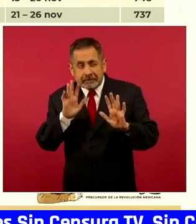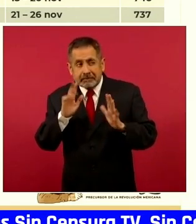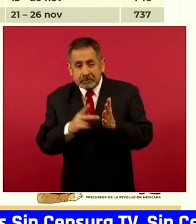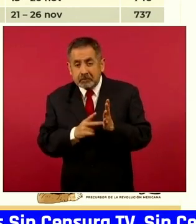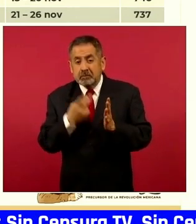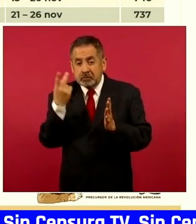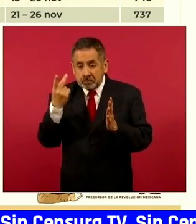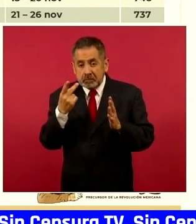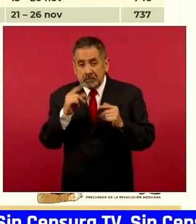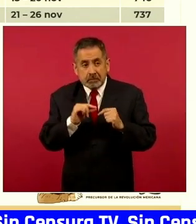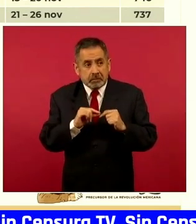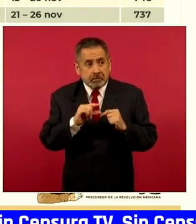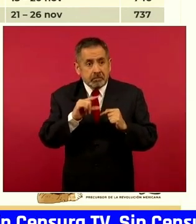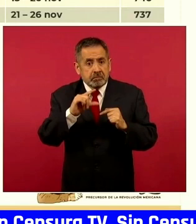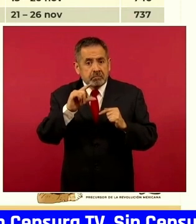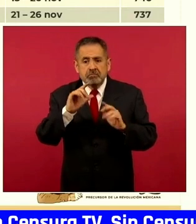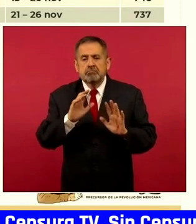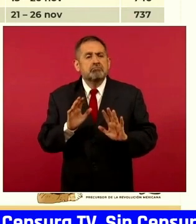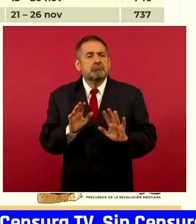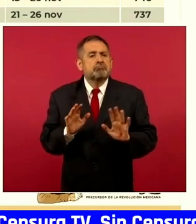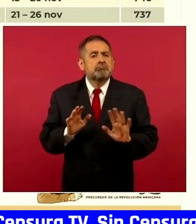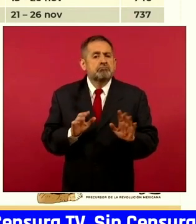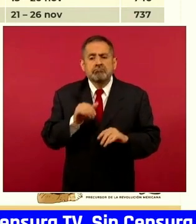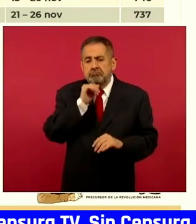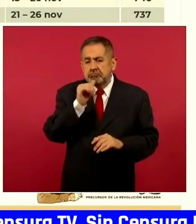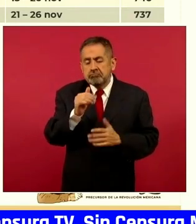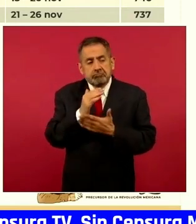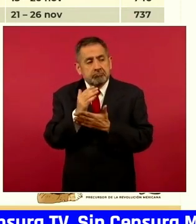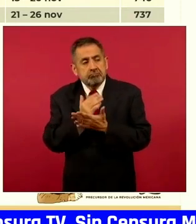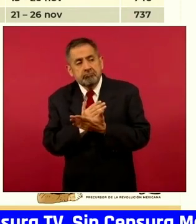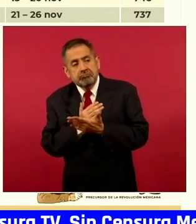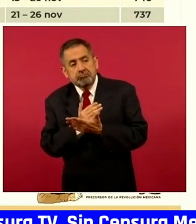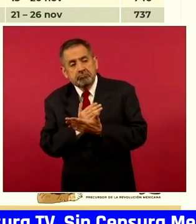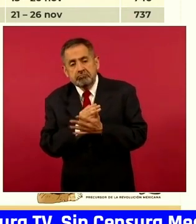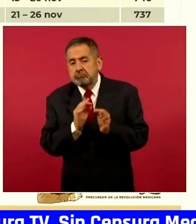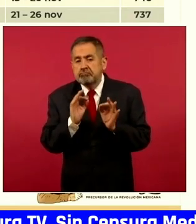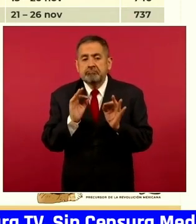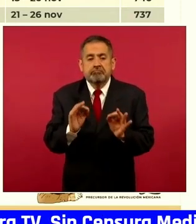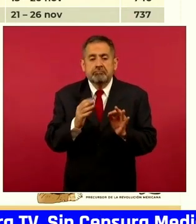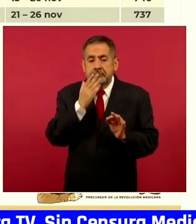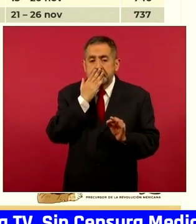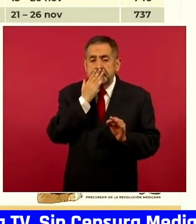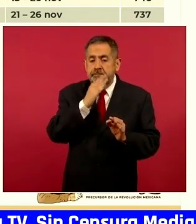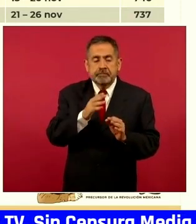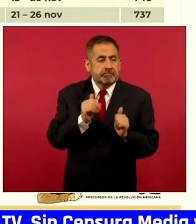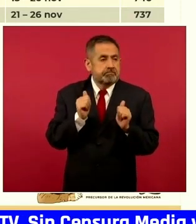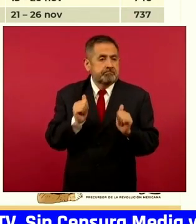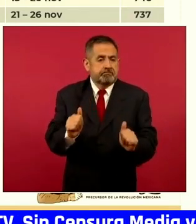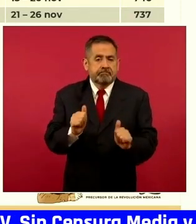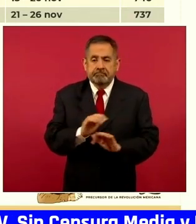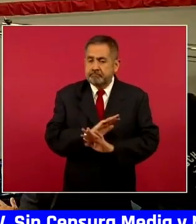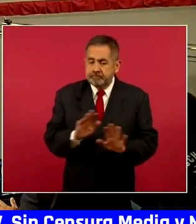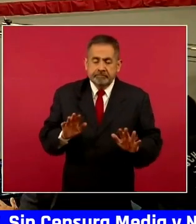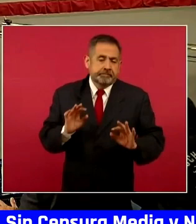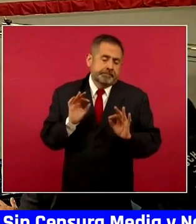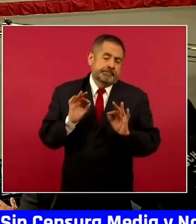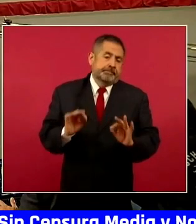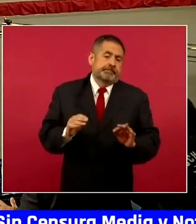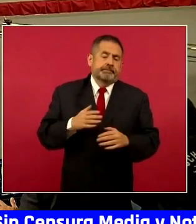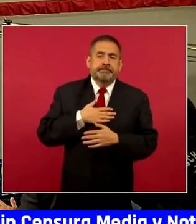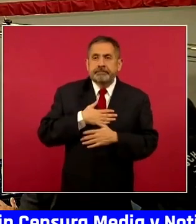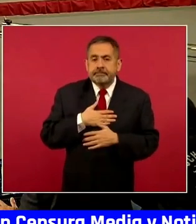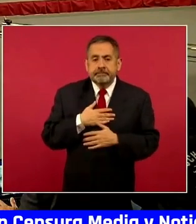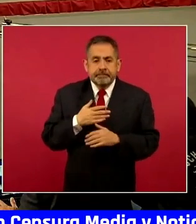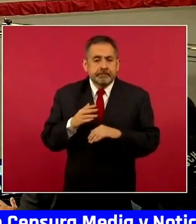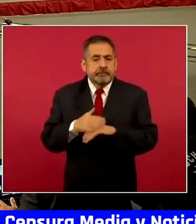un crecimiento sostenido, no lo tuvieron y en este momento están en estabilidad. Eso es alentador porque,